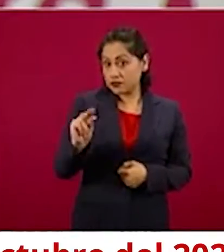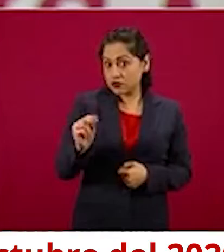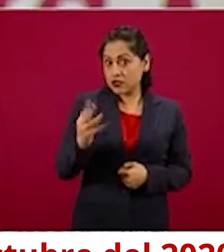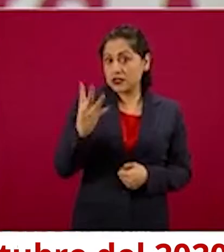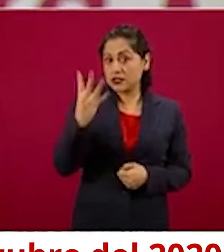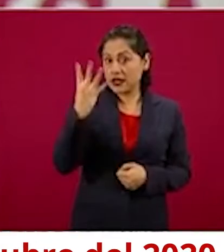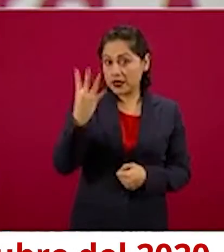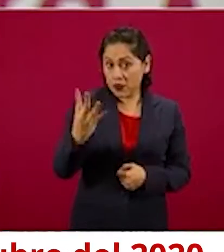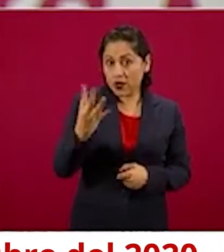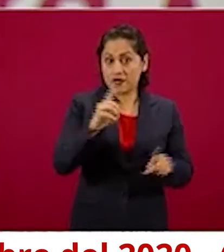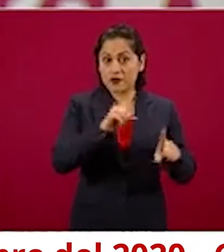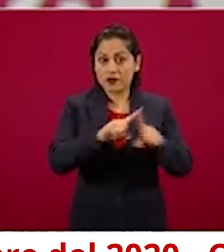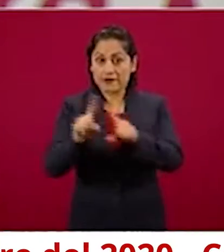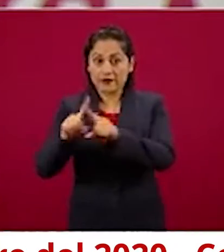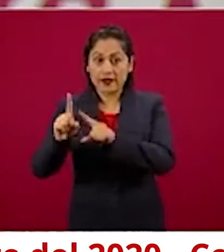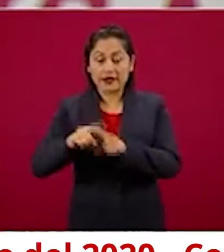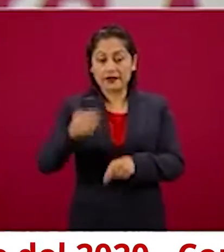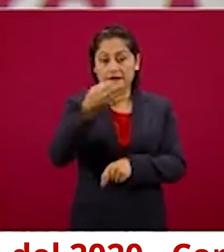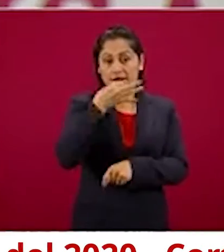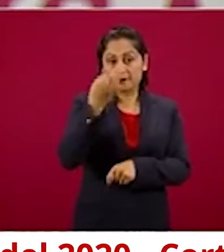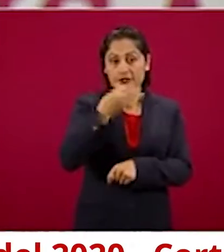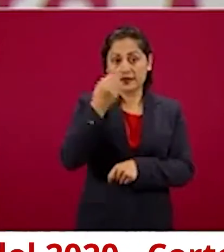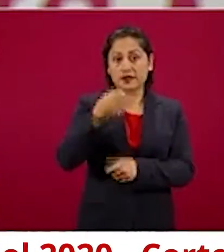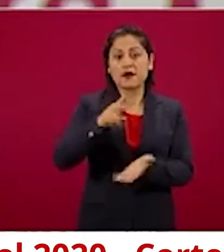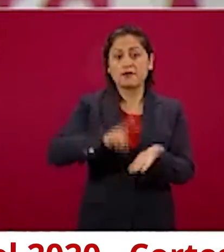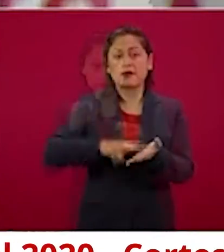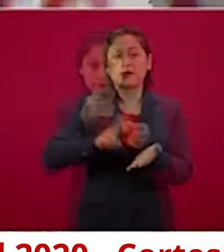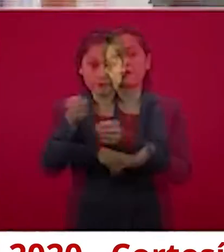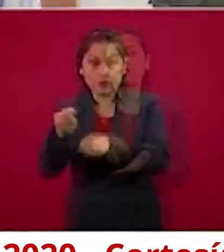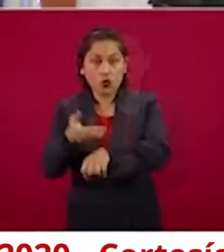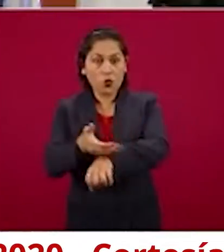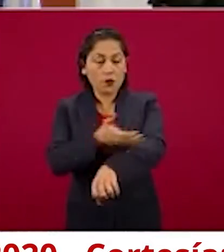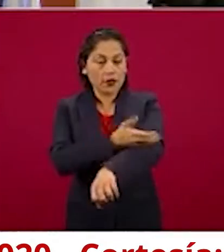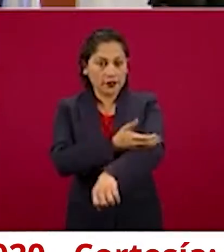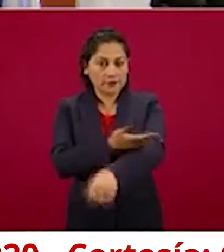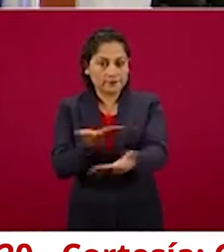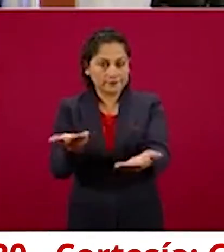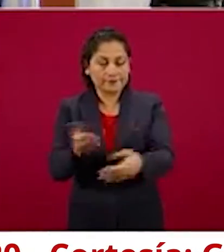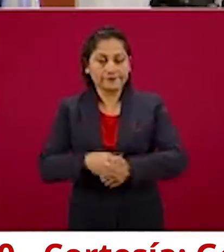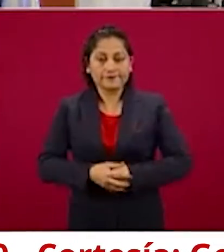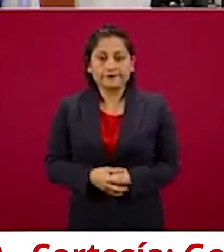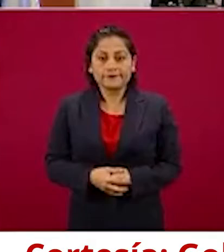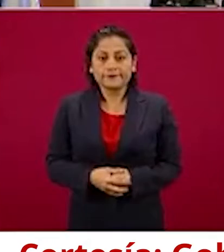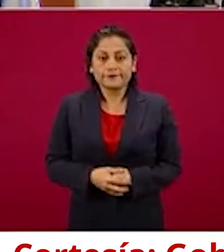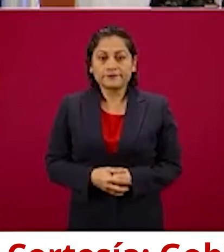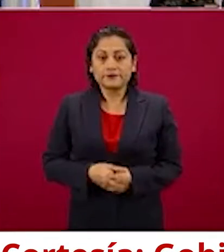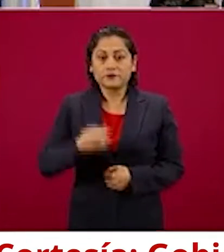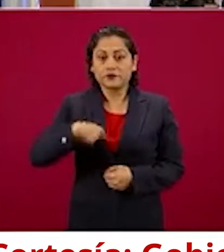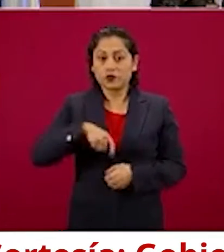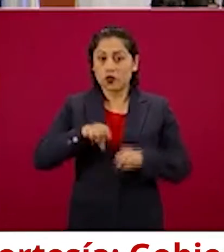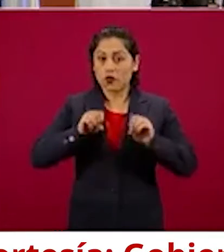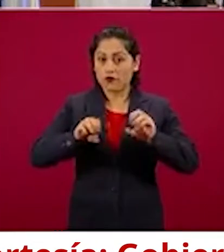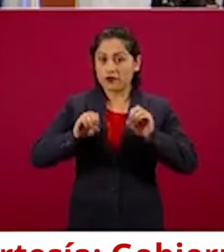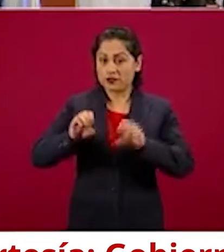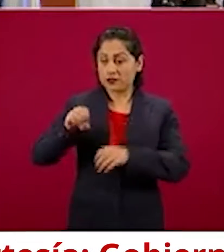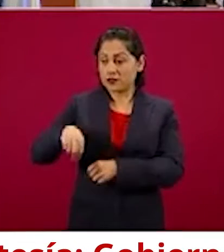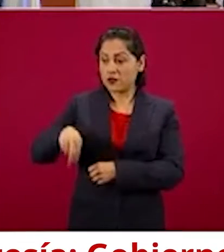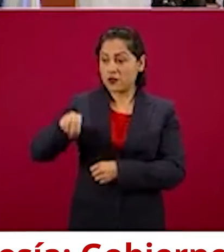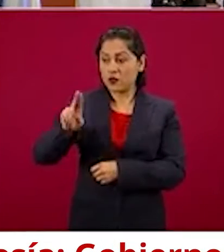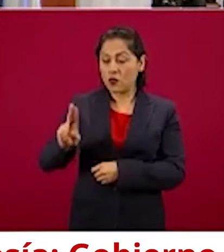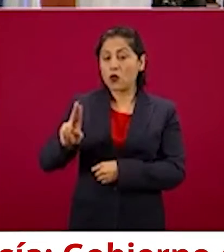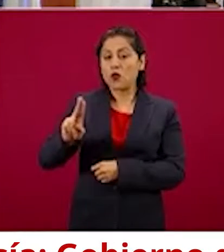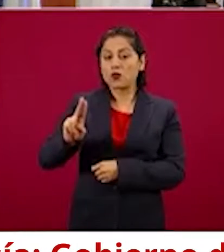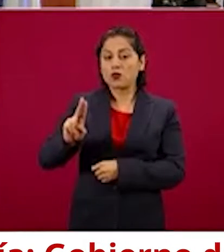384 claves de medicamentos por un monto de 32,000 millones de pesos. Para la Oficina de las Naciones Unidas del Servicio para